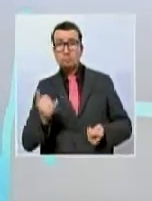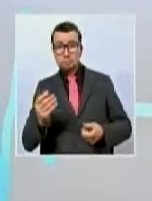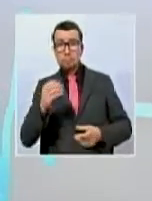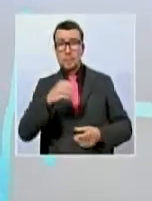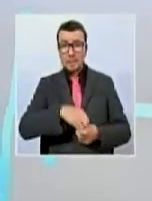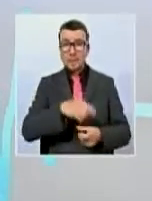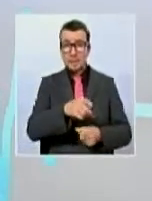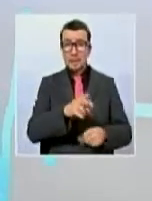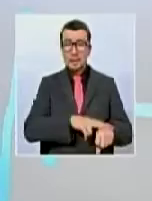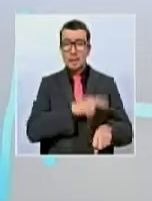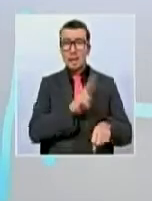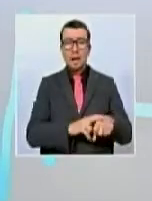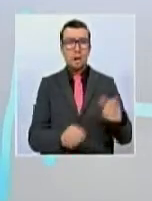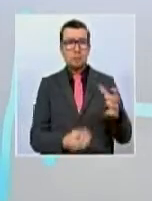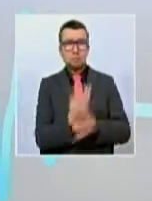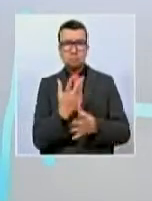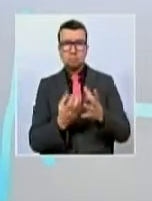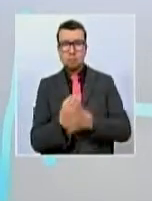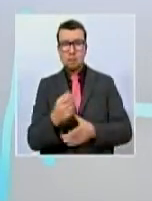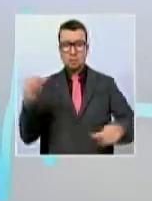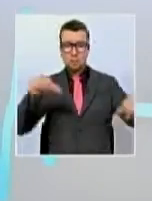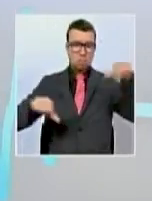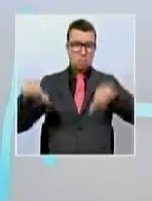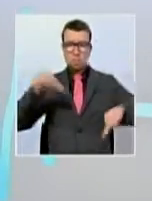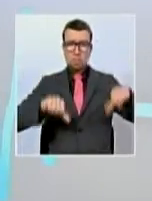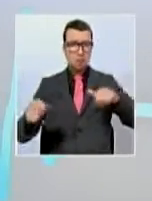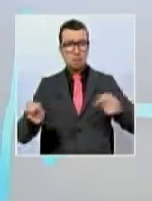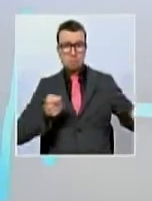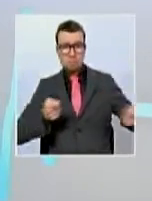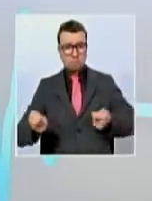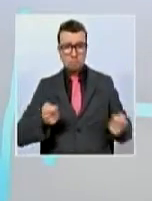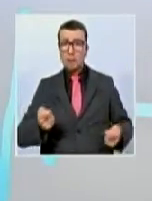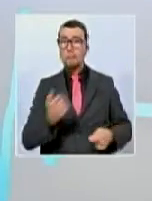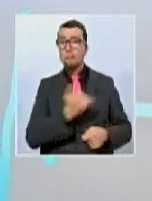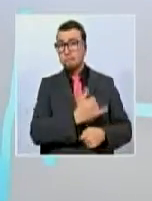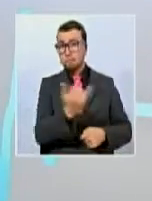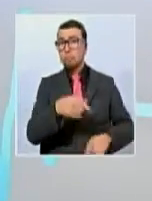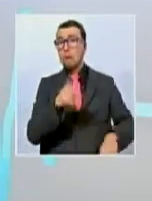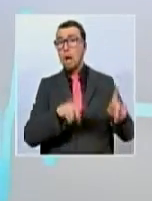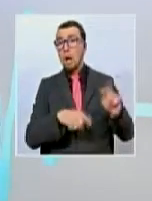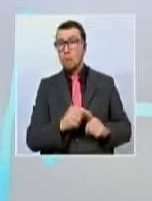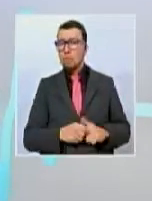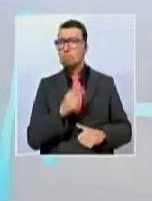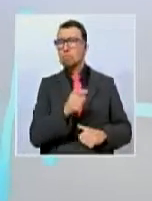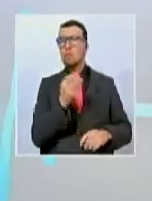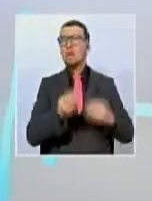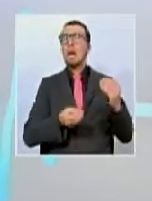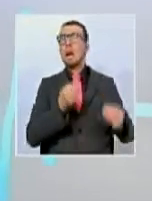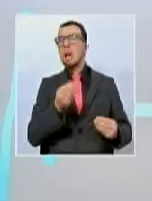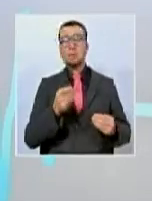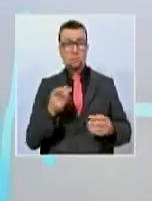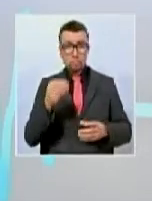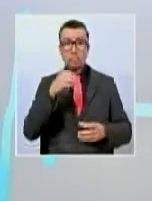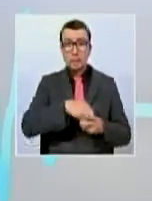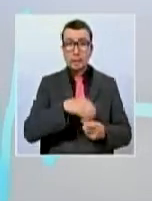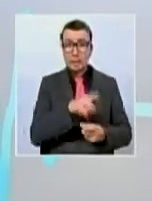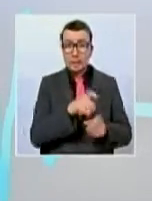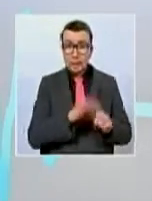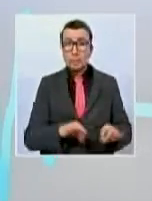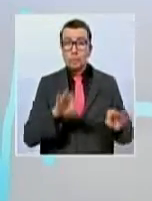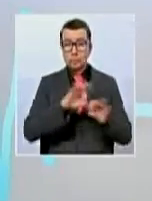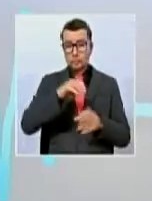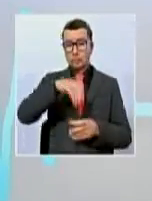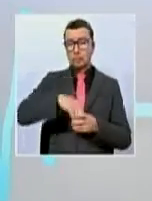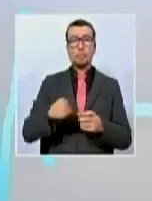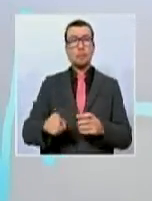naturistas, droguerías, laboratorios. Que hay unas entidades que están haciendo un vínculo importante con el Ministerio